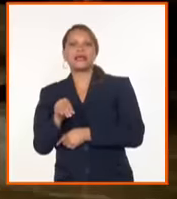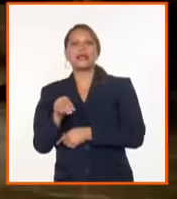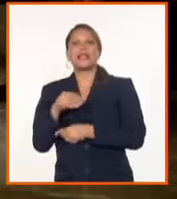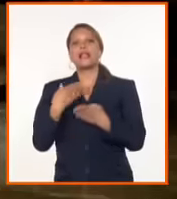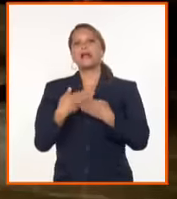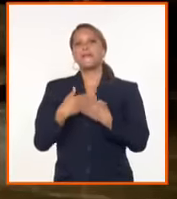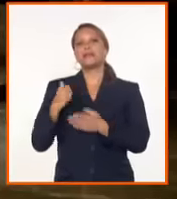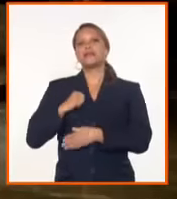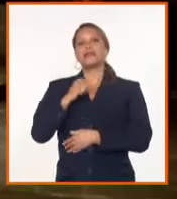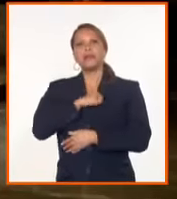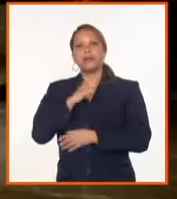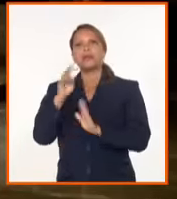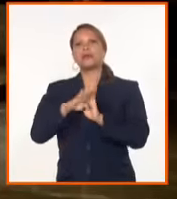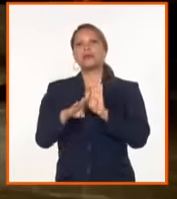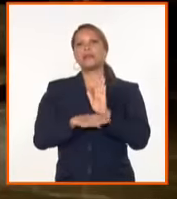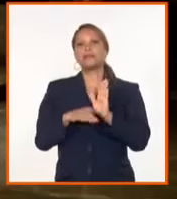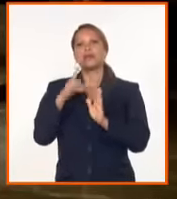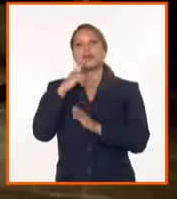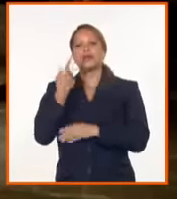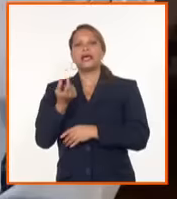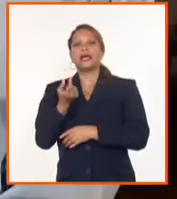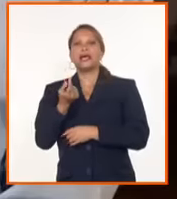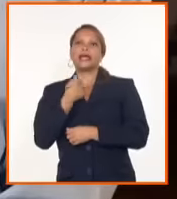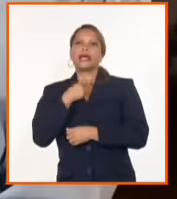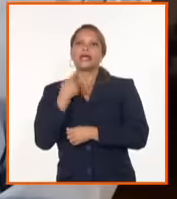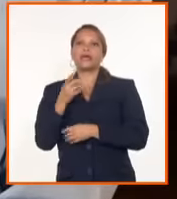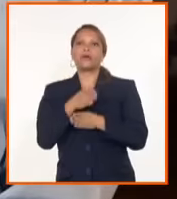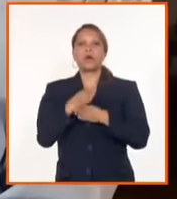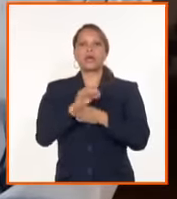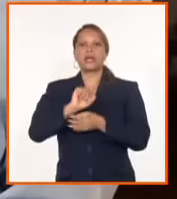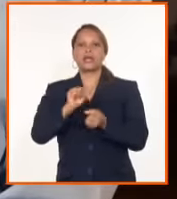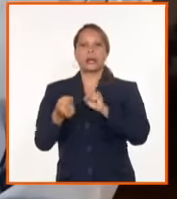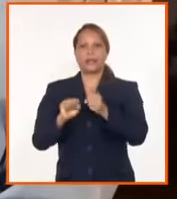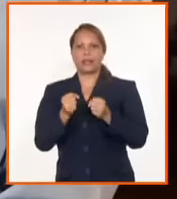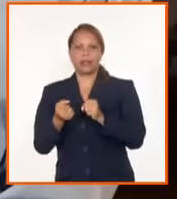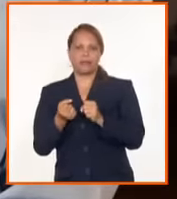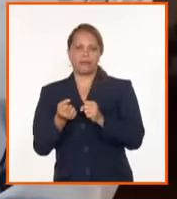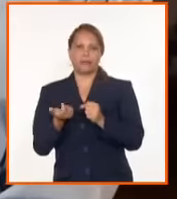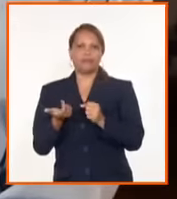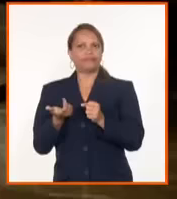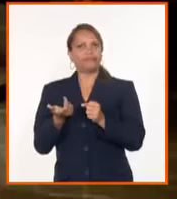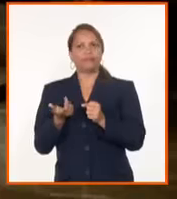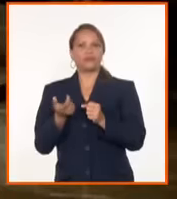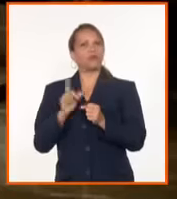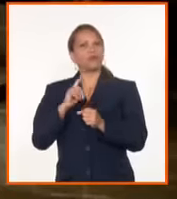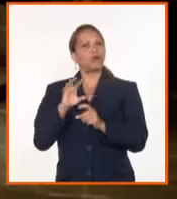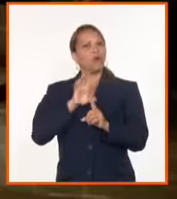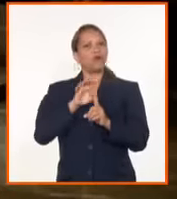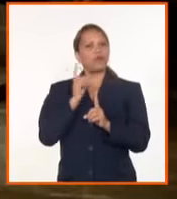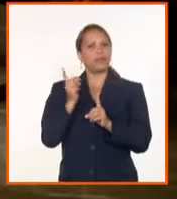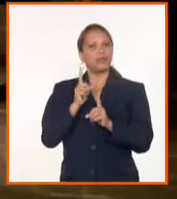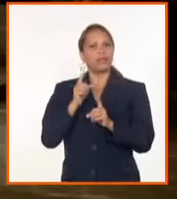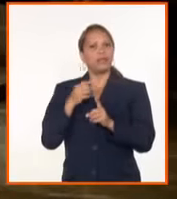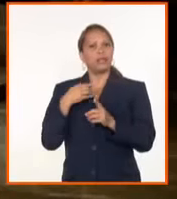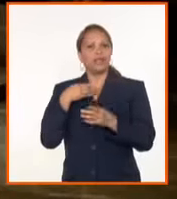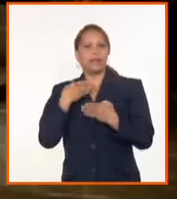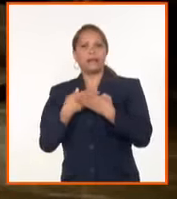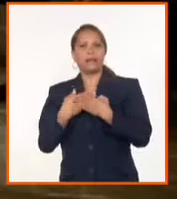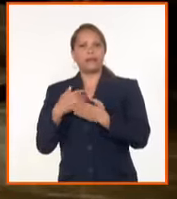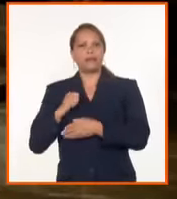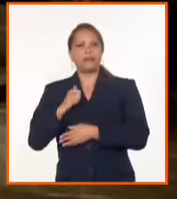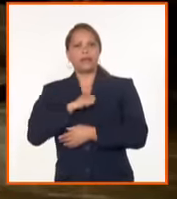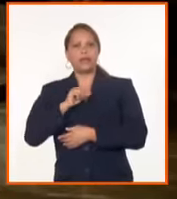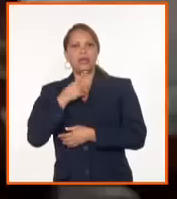podrían ser una medida neoliberal. ¿Qué les respondería? A ver, primero, me parece que es muy ofensivo decir que las MIPYMES son una expresión